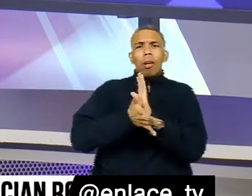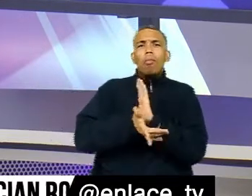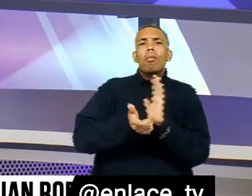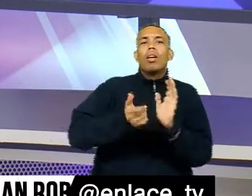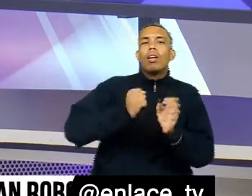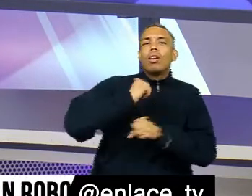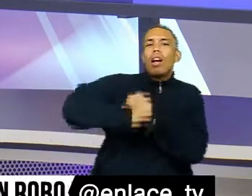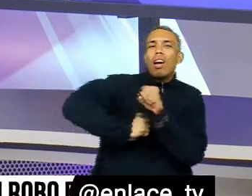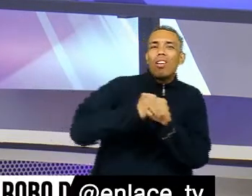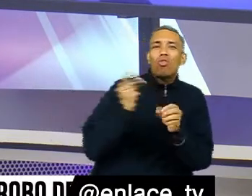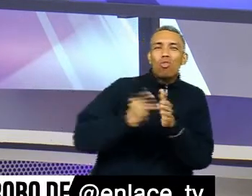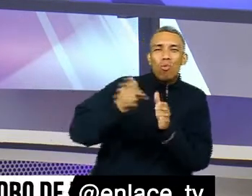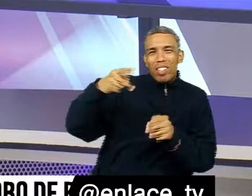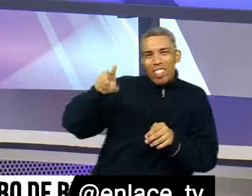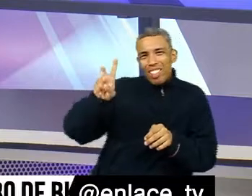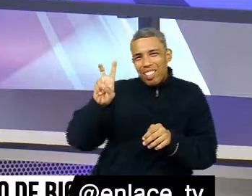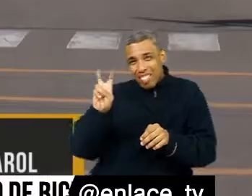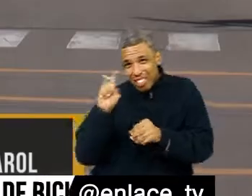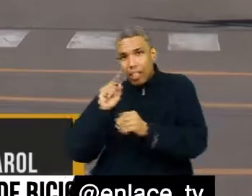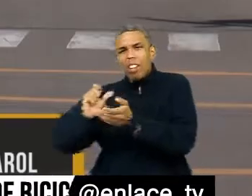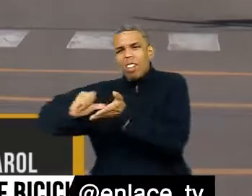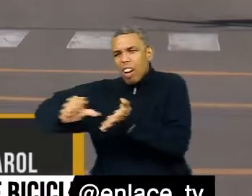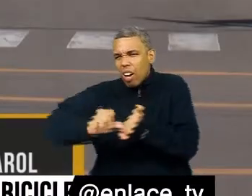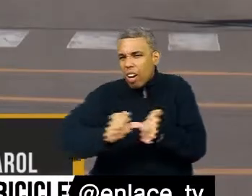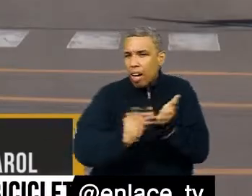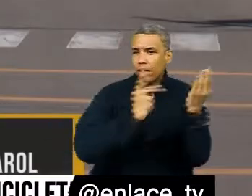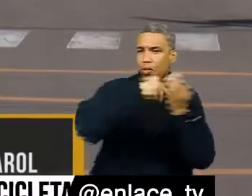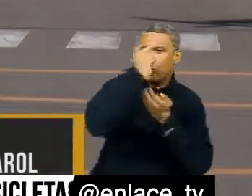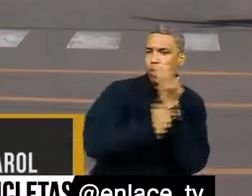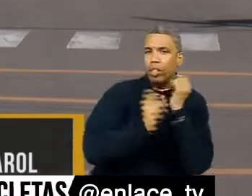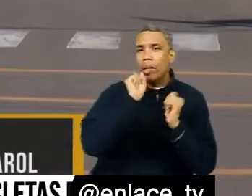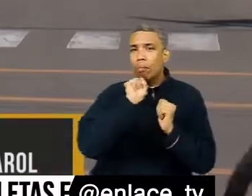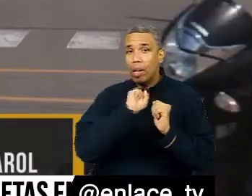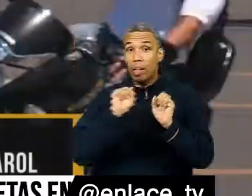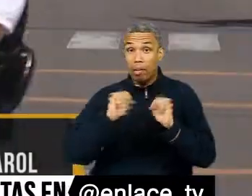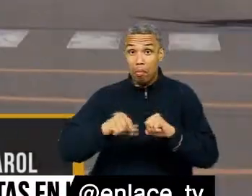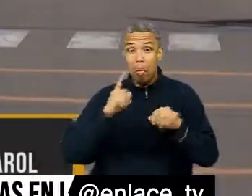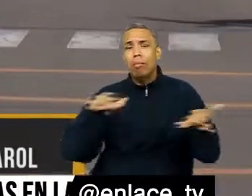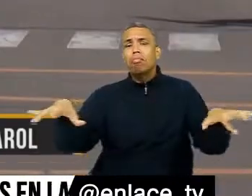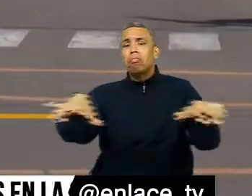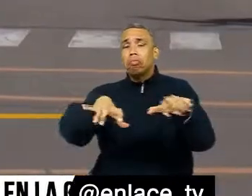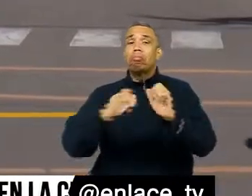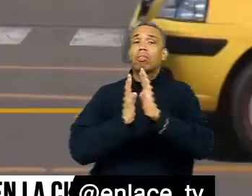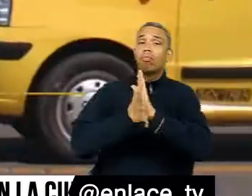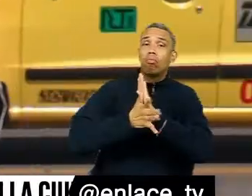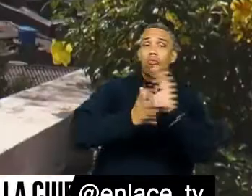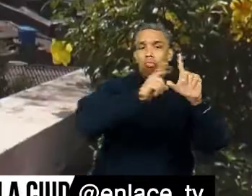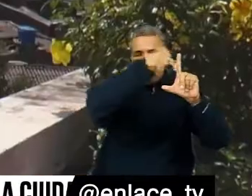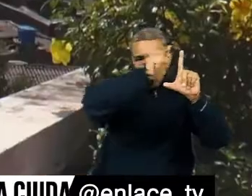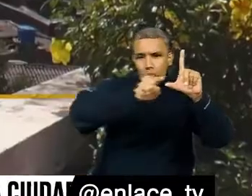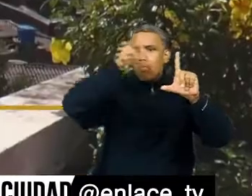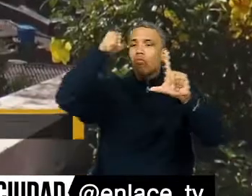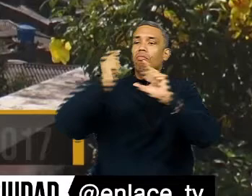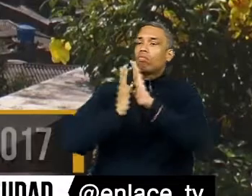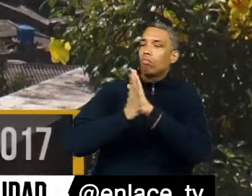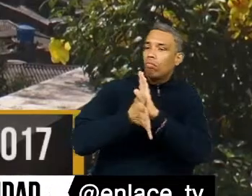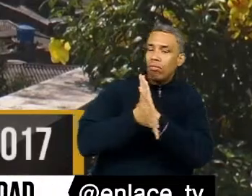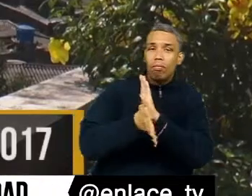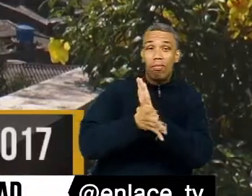vigencia 2017. Sandra Vanessa Patiño, secretaria de Hacienda, y Elizabeth Lobo, jefe de la Oficina Asesora de